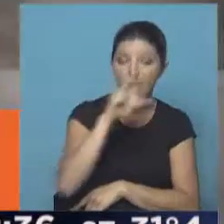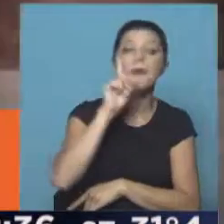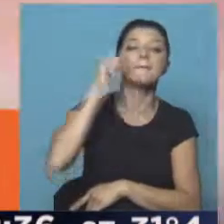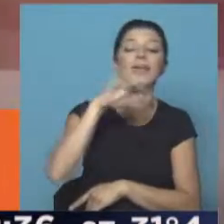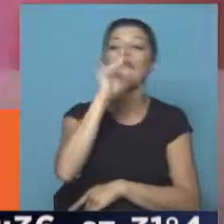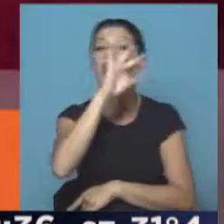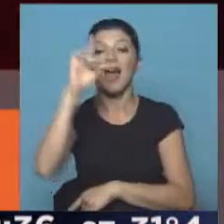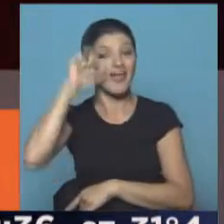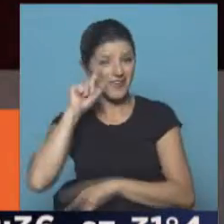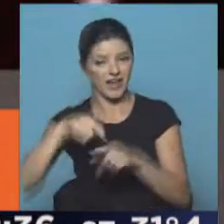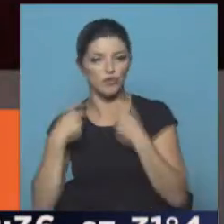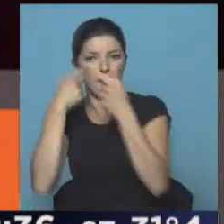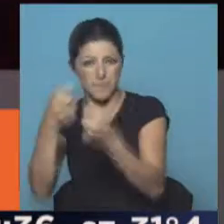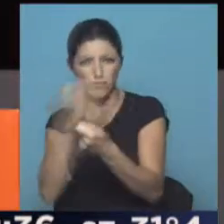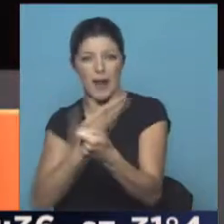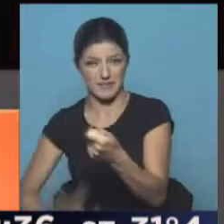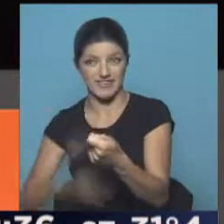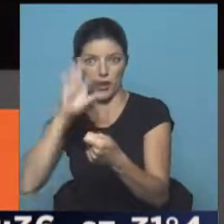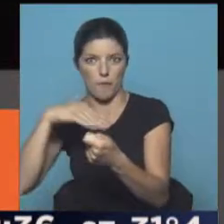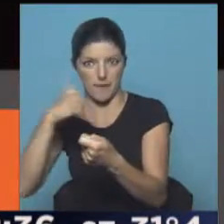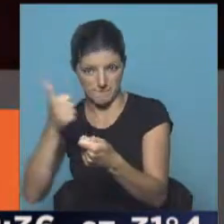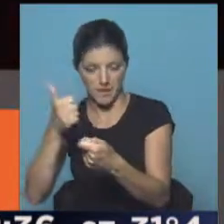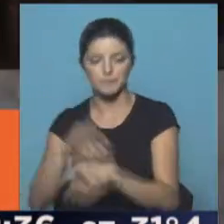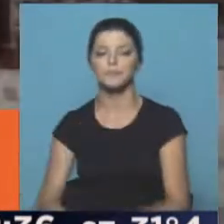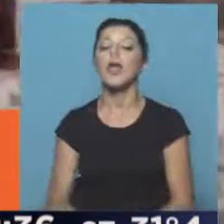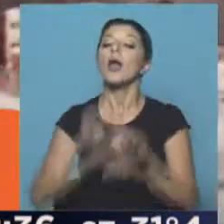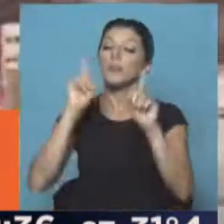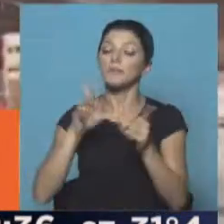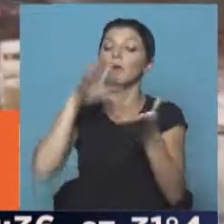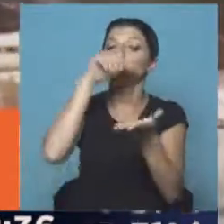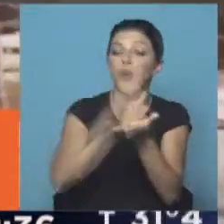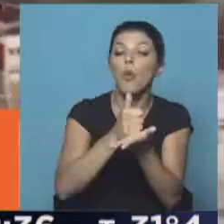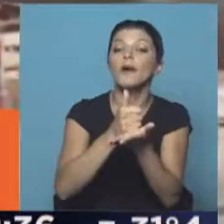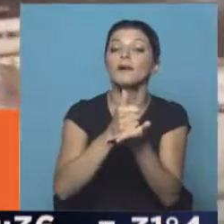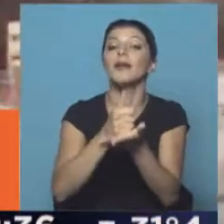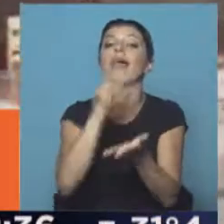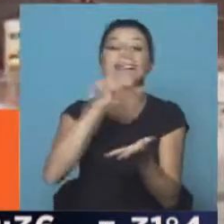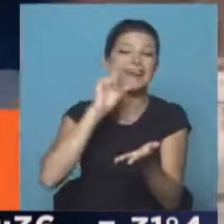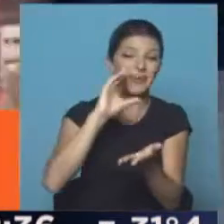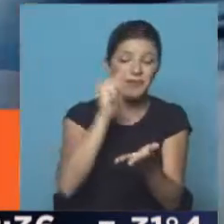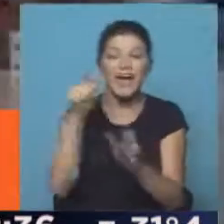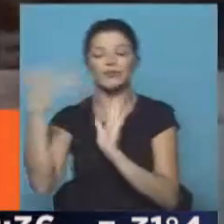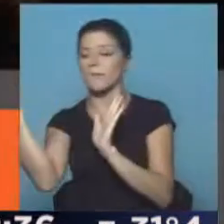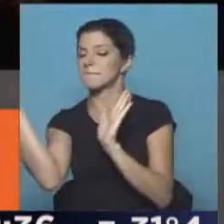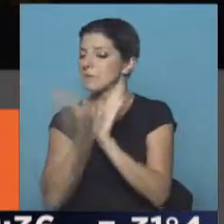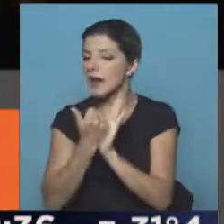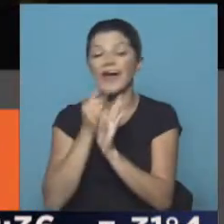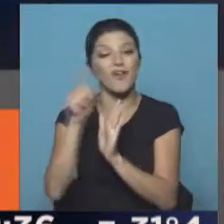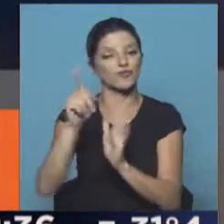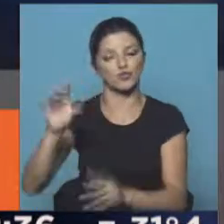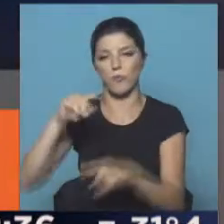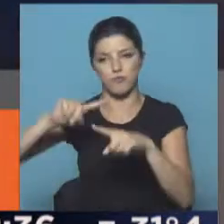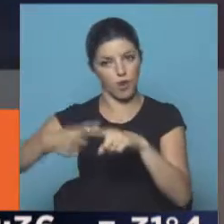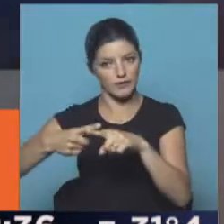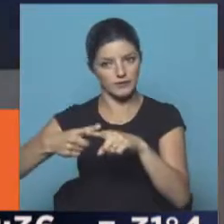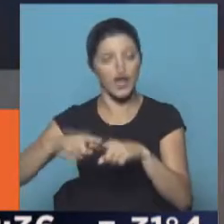2011. La intervención militar estadounidense en Libia ese mismo año dejó una mancha indeleble en su gestión cuando fue